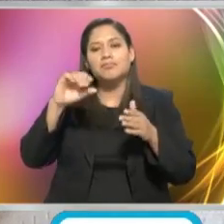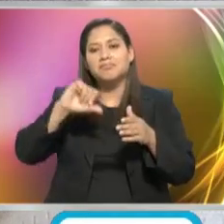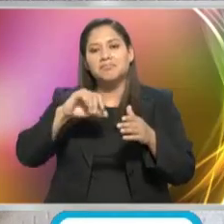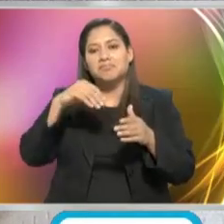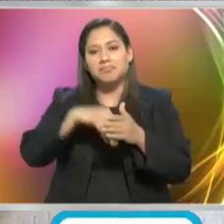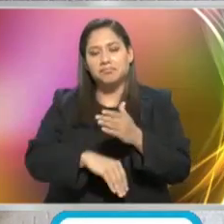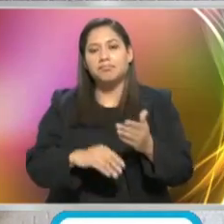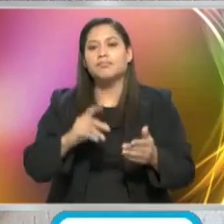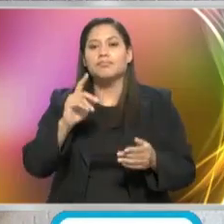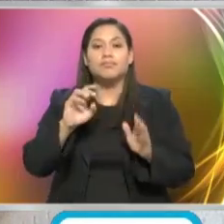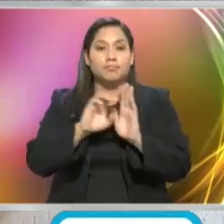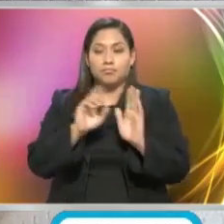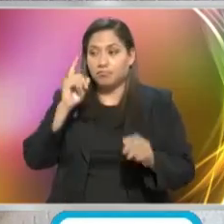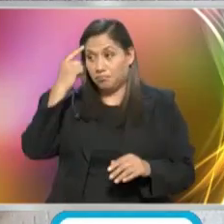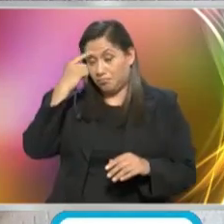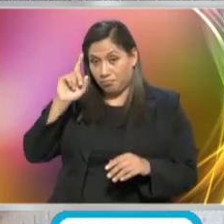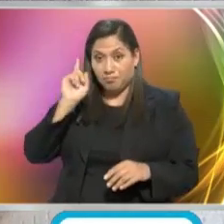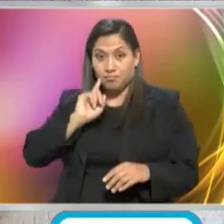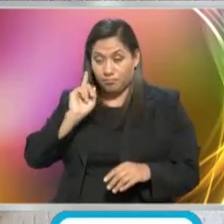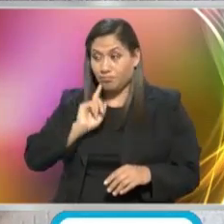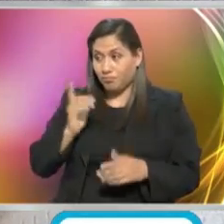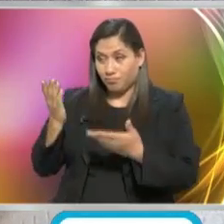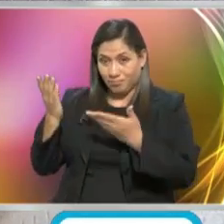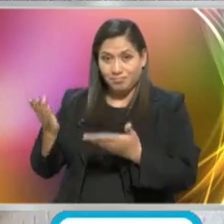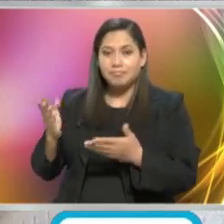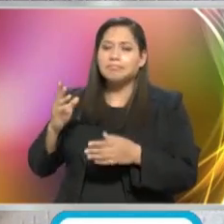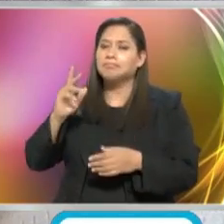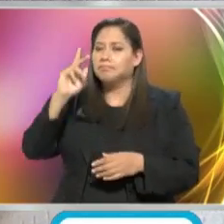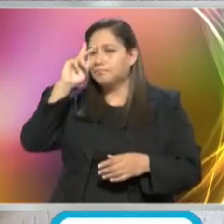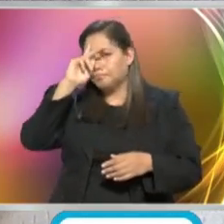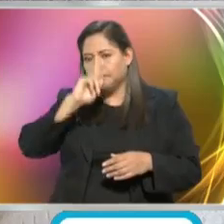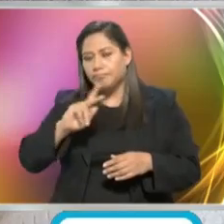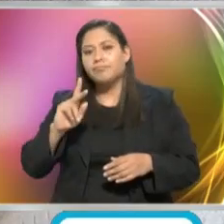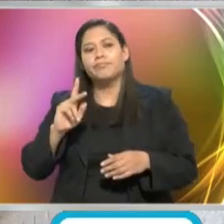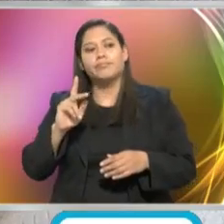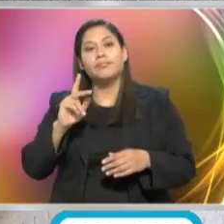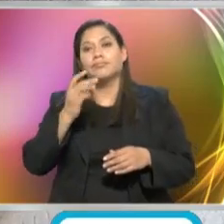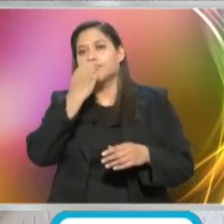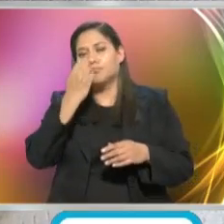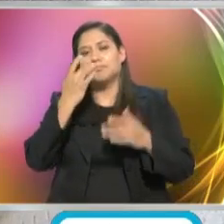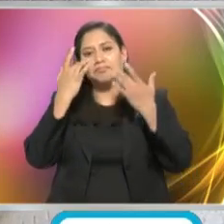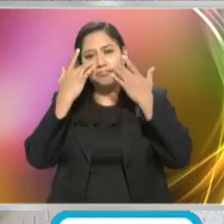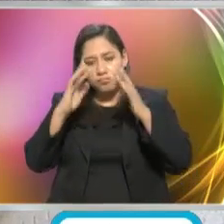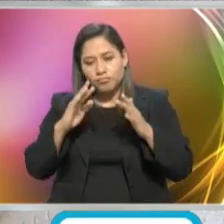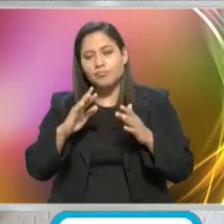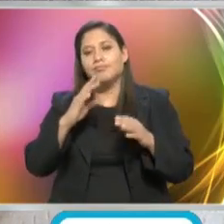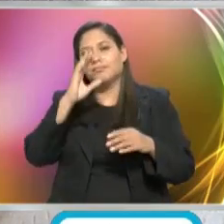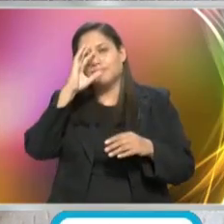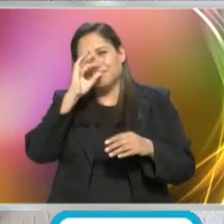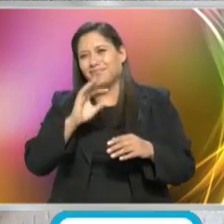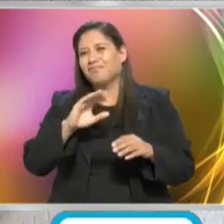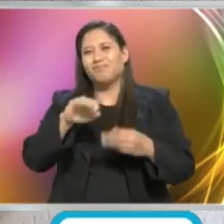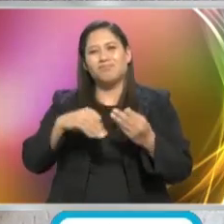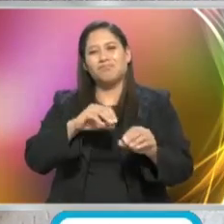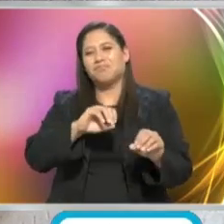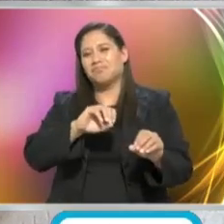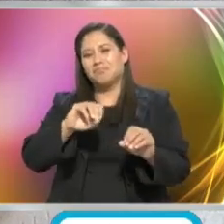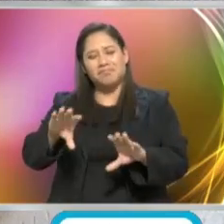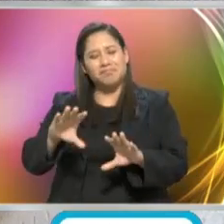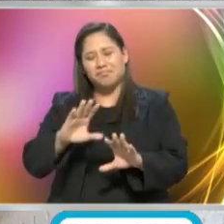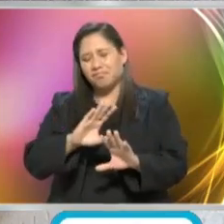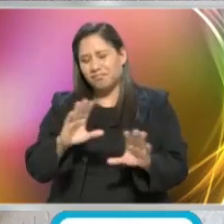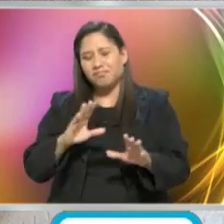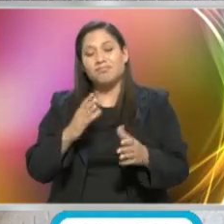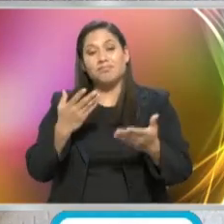fundamentalmente esto va directamente hacia las mujeres, que bueno, tiene que salirse de la escuela, que tiene que truncar todas sus posibilidades